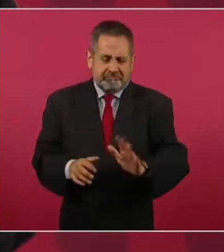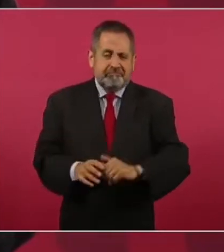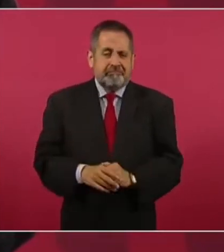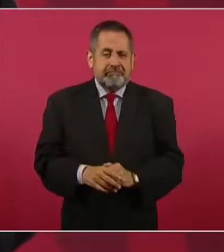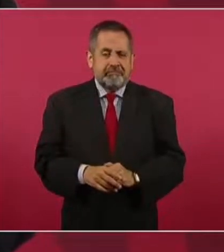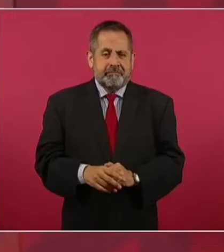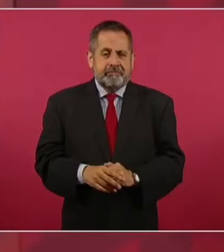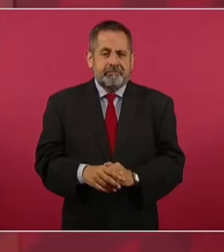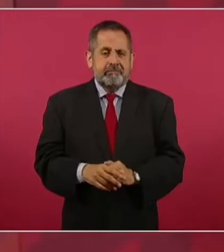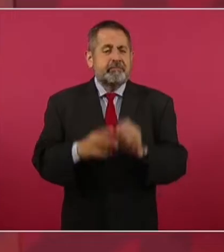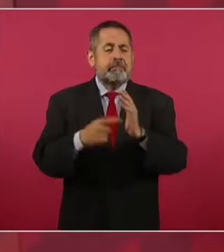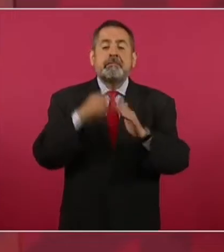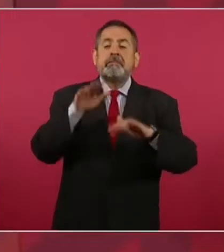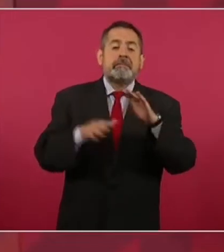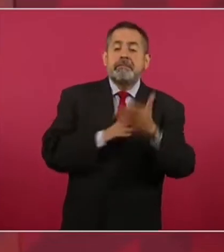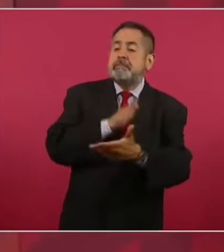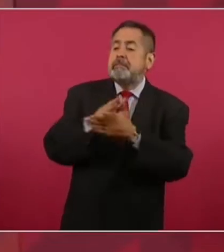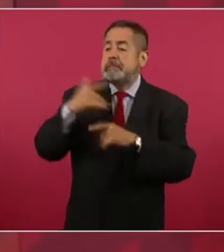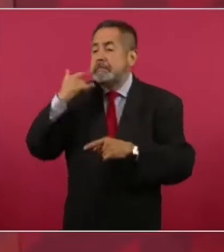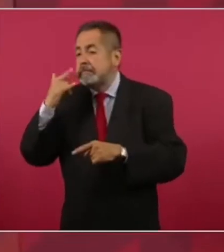y llegan nada más de vez en cuando.